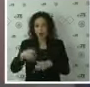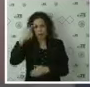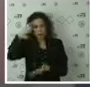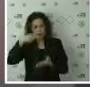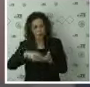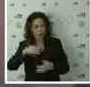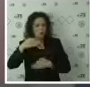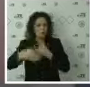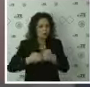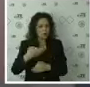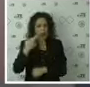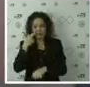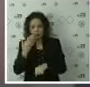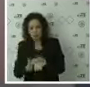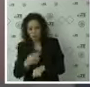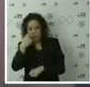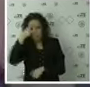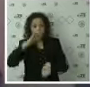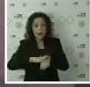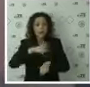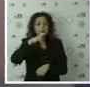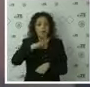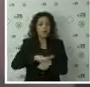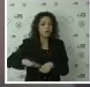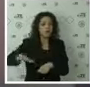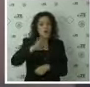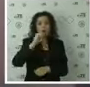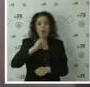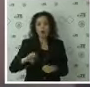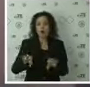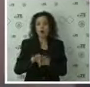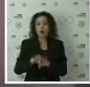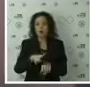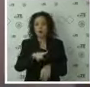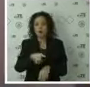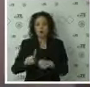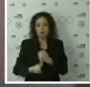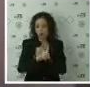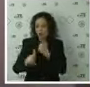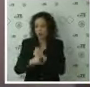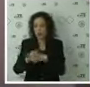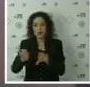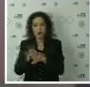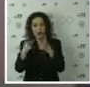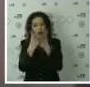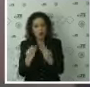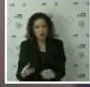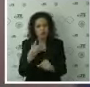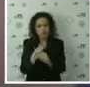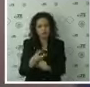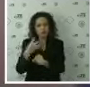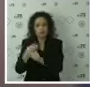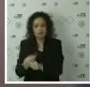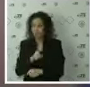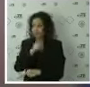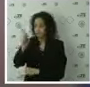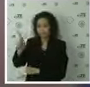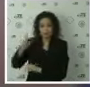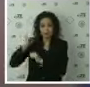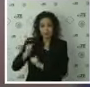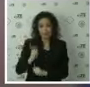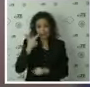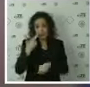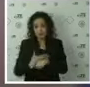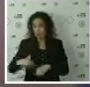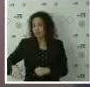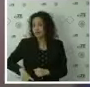de construir una mejor sociedad o de enfrentarnos ante las adversidades es del gobierno, y evadimos nuestras propias obligaciones y las consecuencias